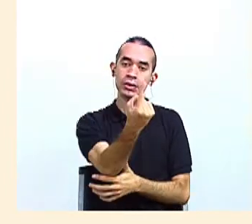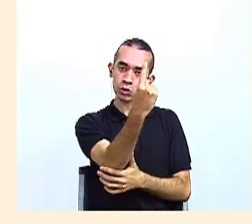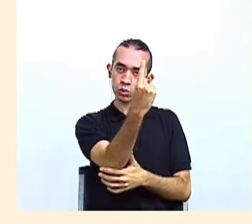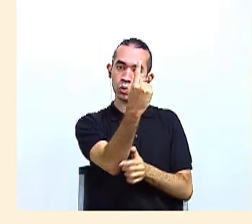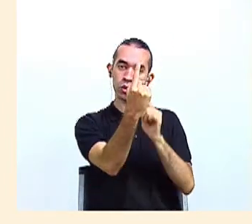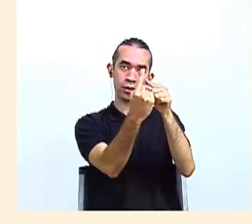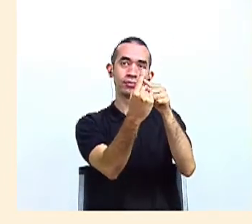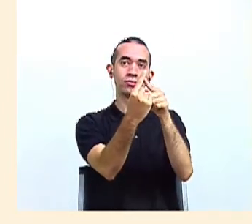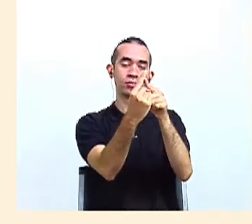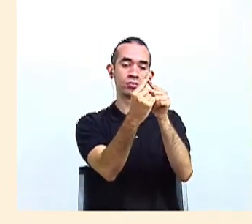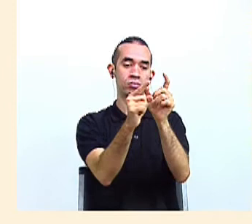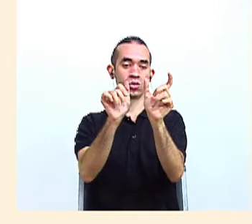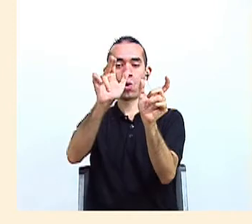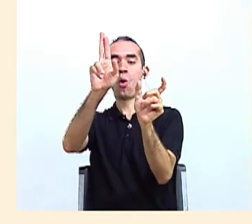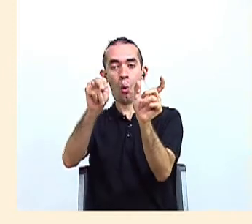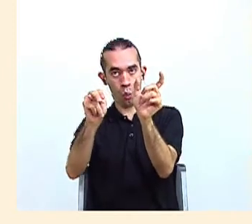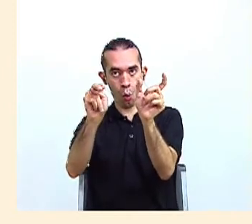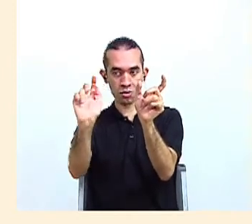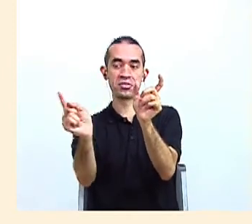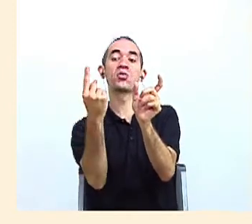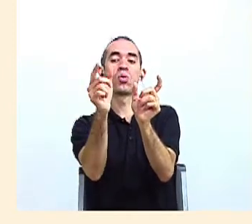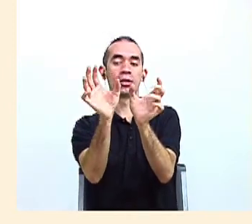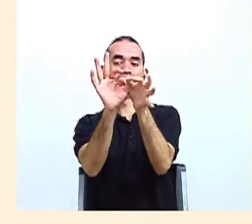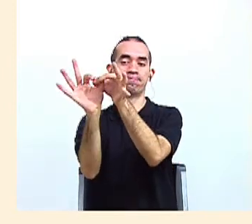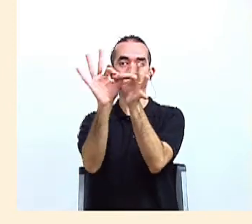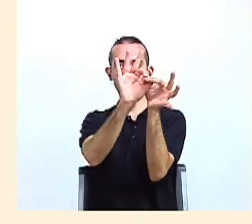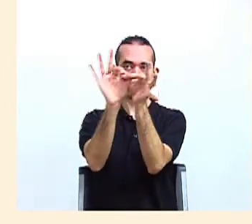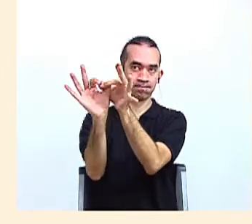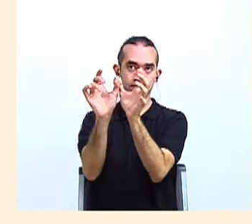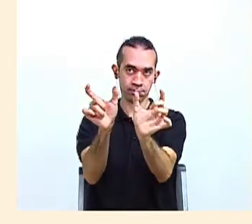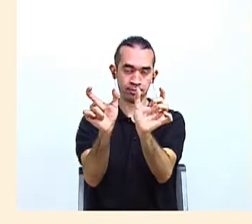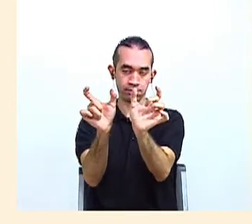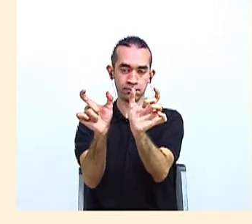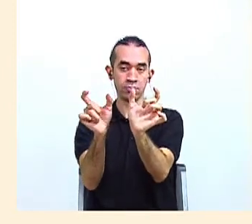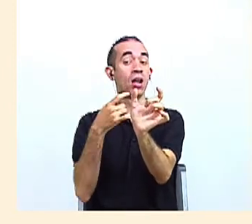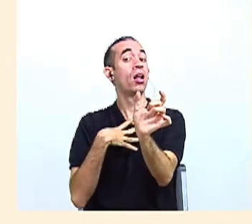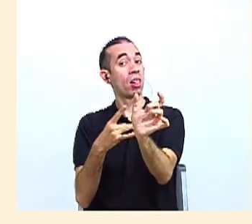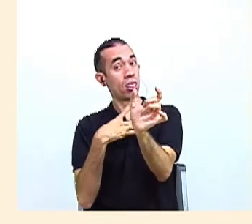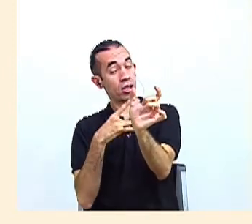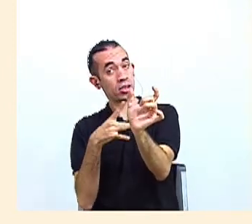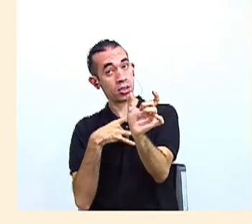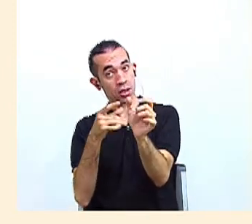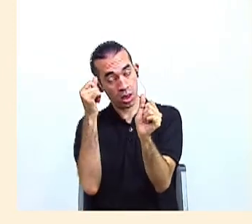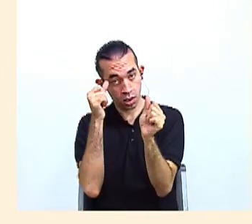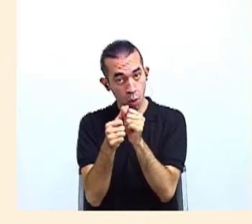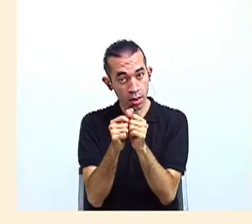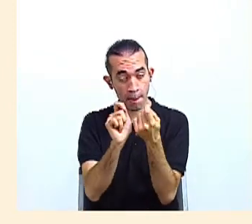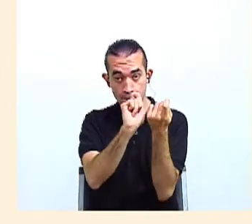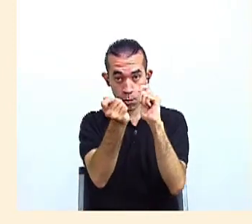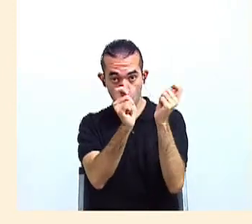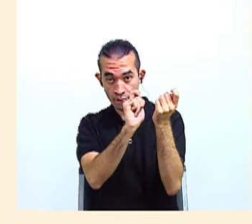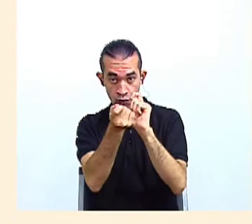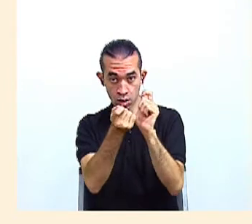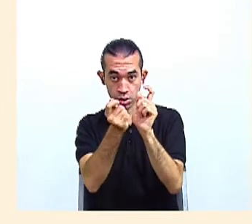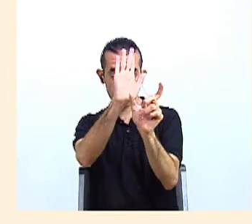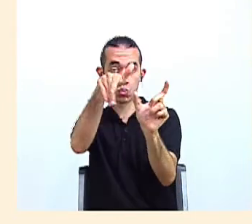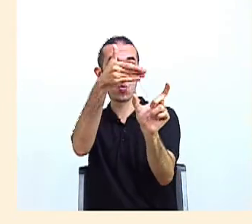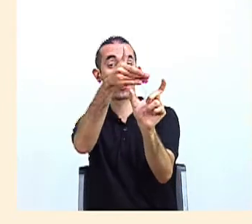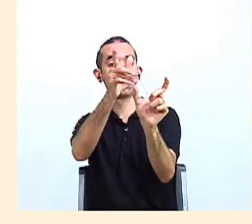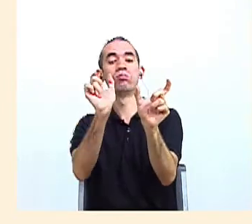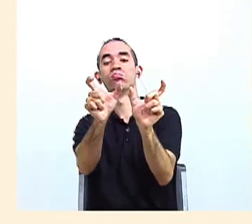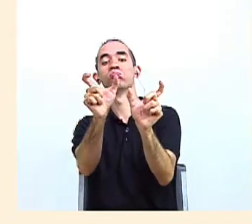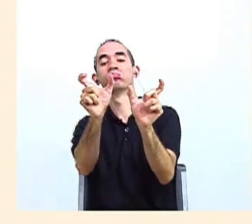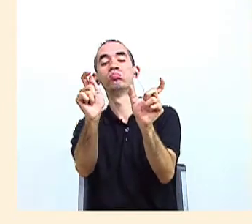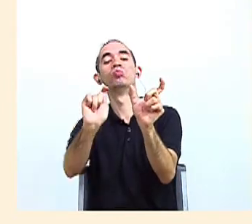modificador antepuesto, un, también va en singular. Otro detalle interesante, recuerden que son modificadores del núcleo. En